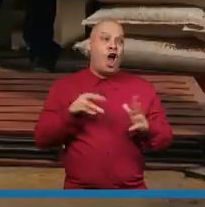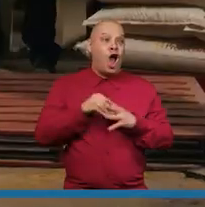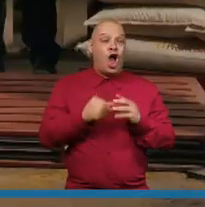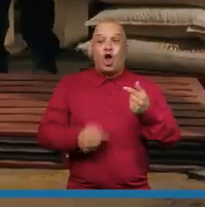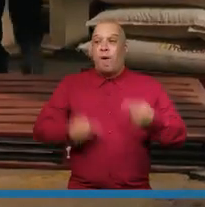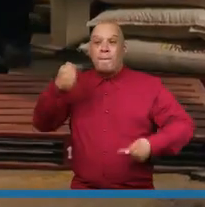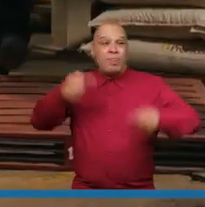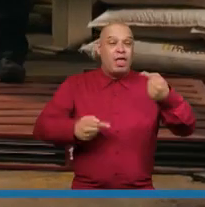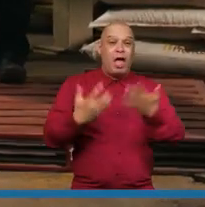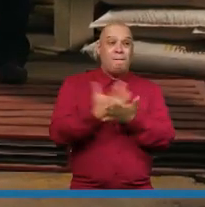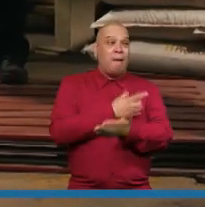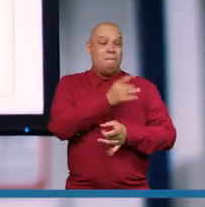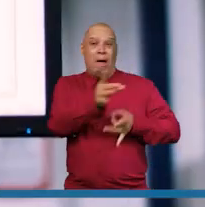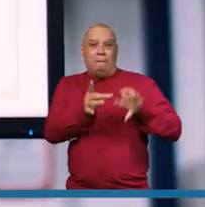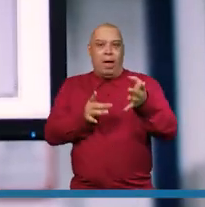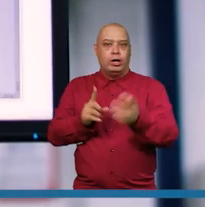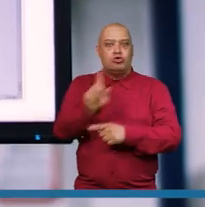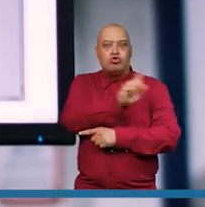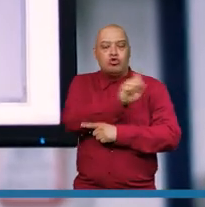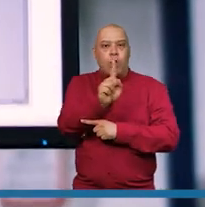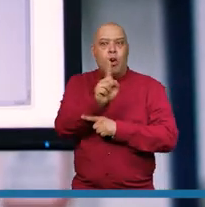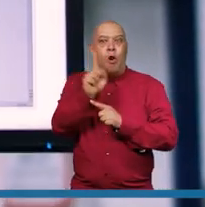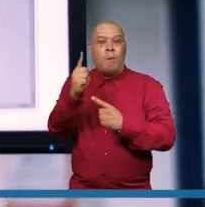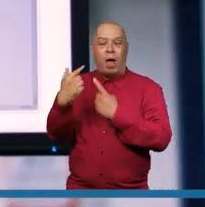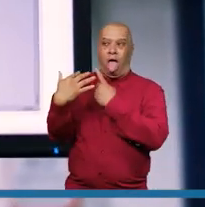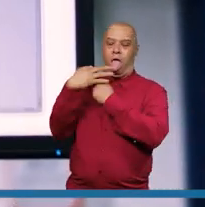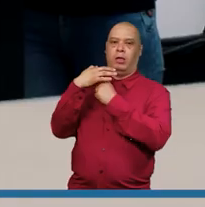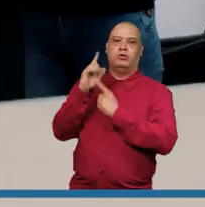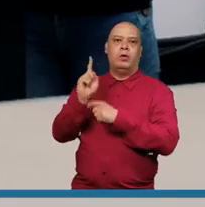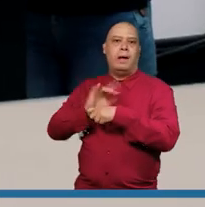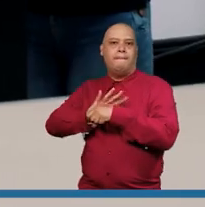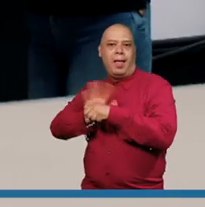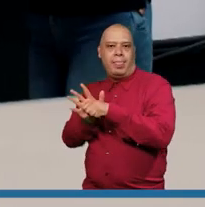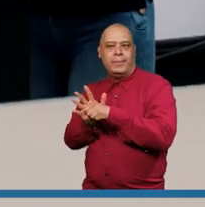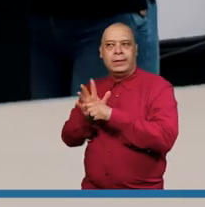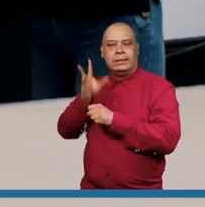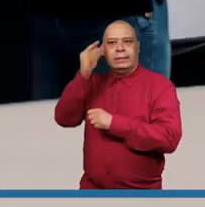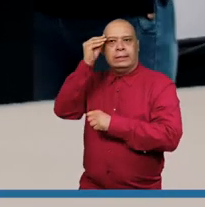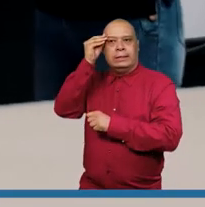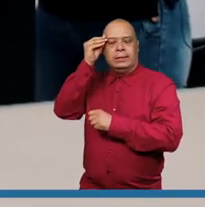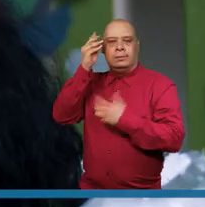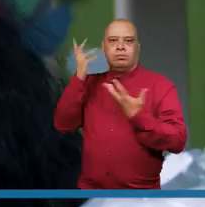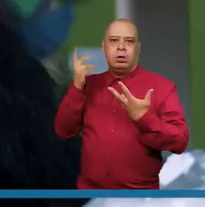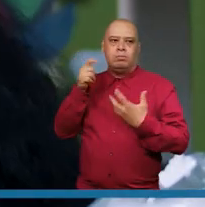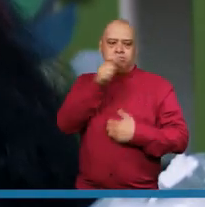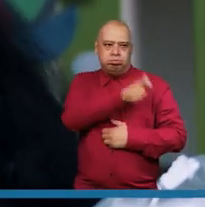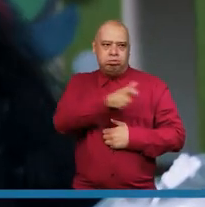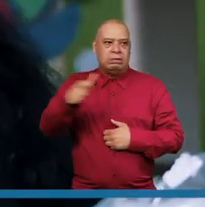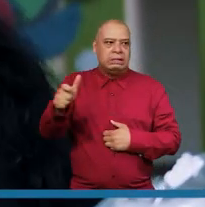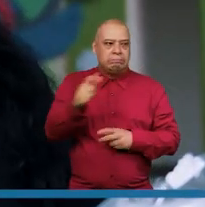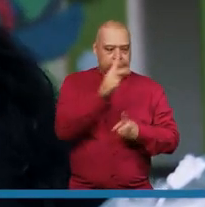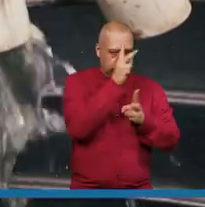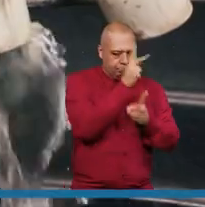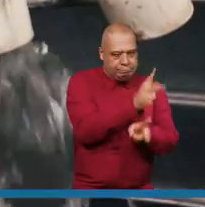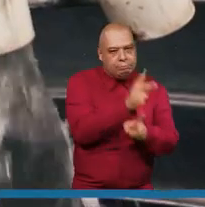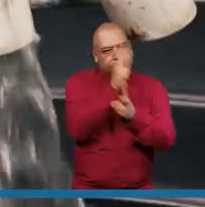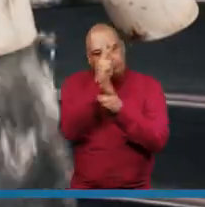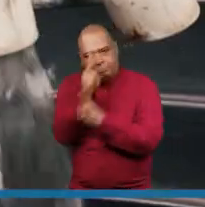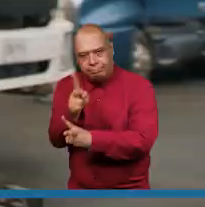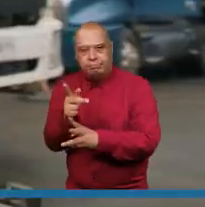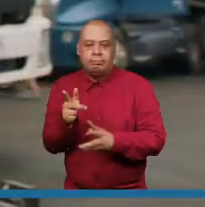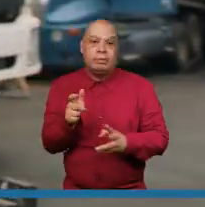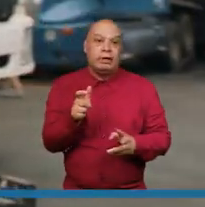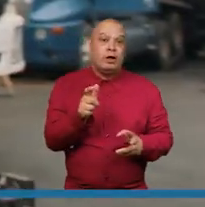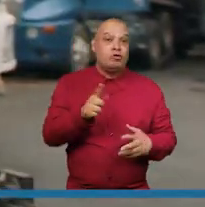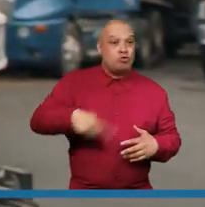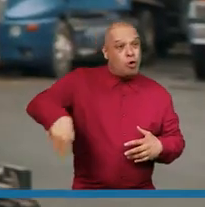solamente de riqueza, ya no podemos hablar solamente de competitividad. Hoy la pandemia nos ha enseñado que debemos de regresar a ser